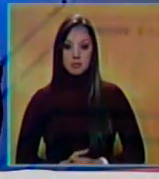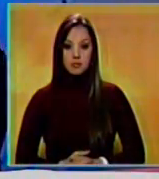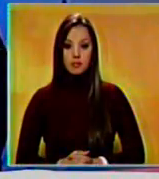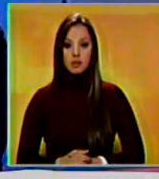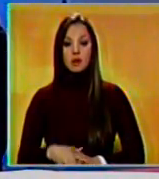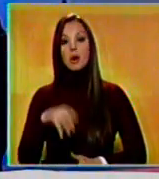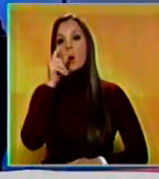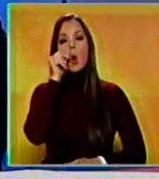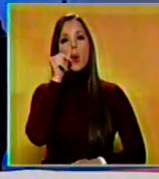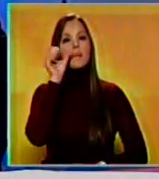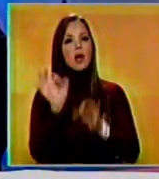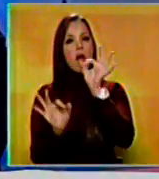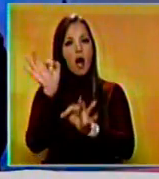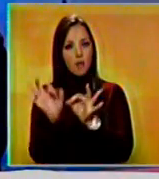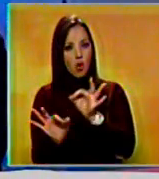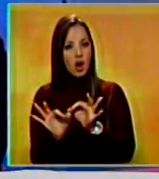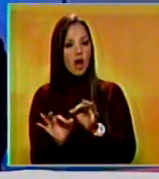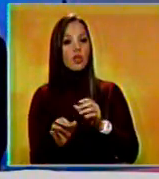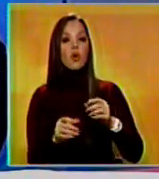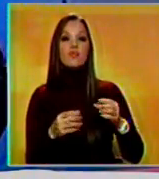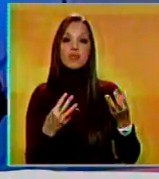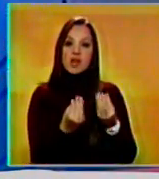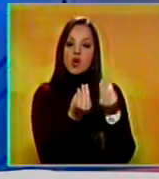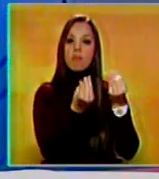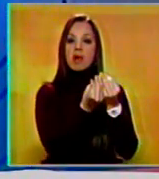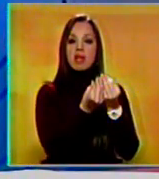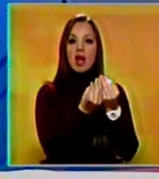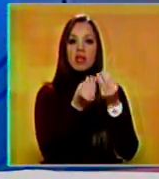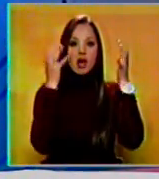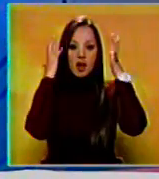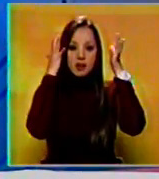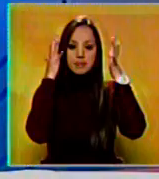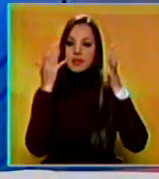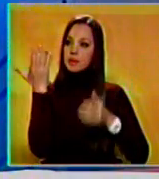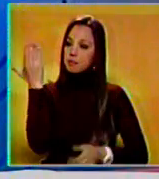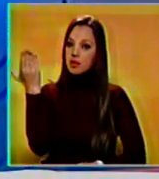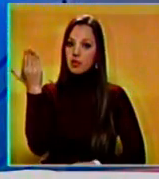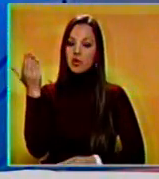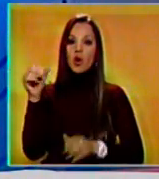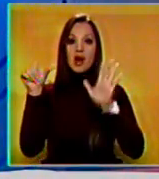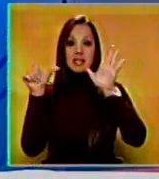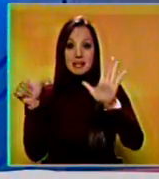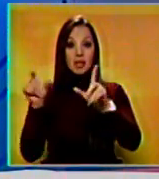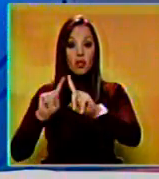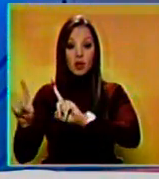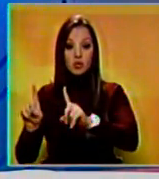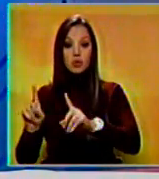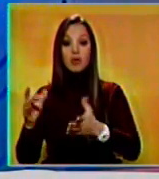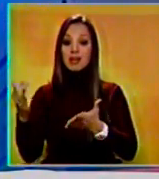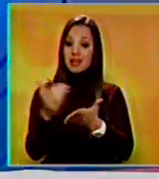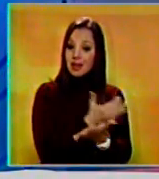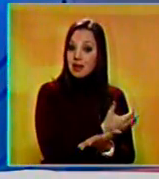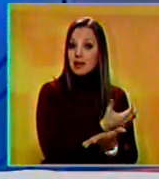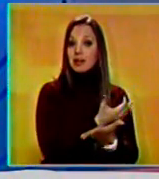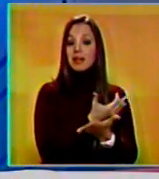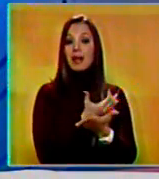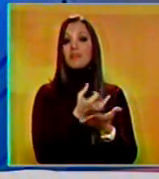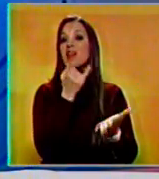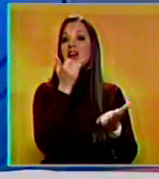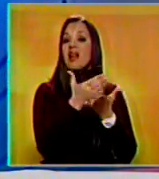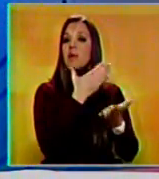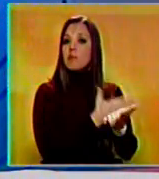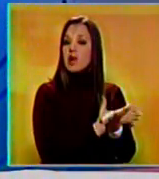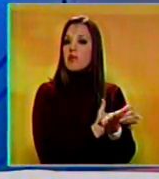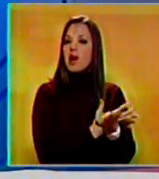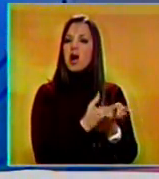Omar Estacio, abogado de Antonio Ledezma, solicitó al sexto de control que retire las evidencias incriminatorias en contra del alcalde